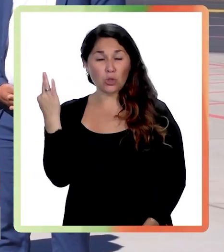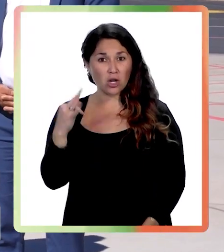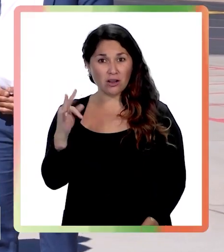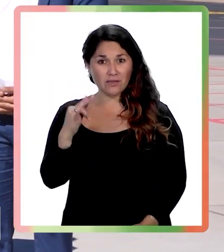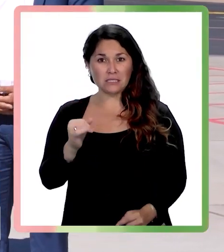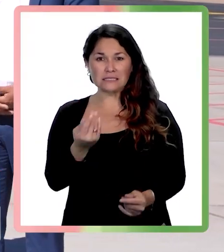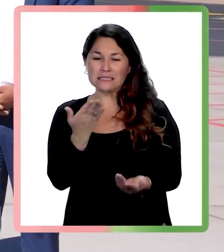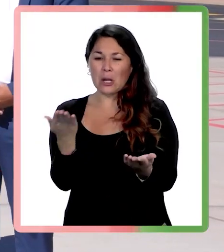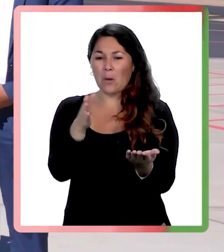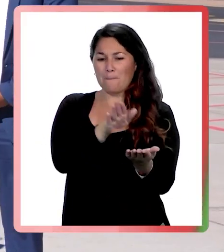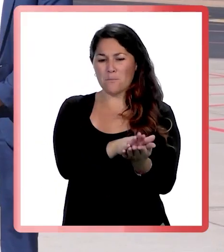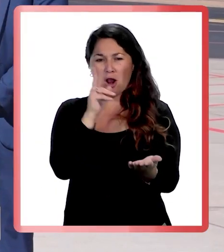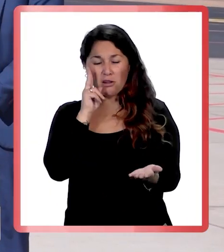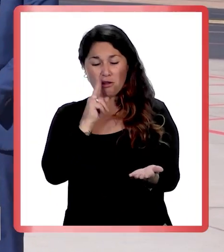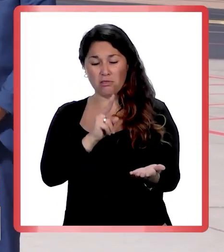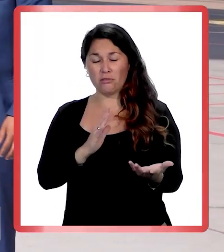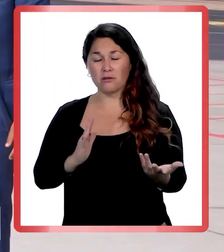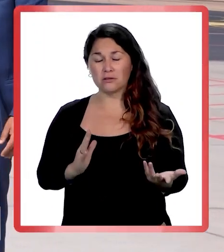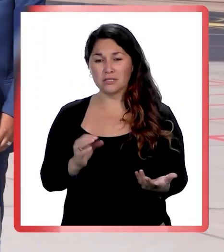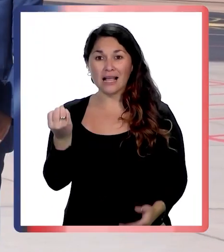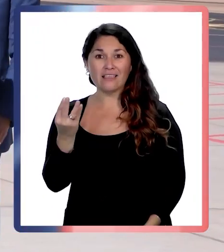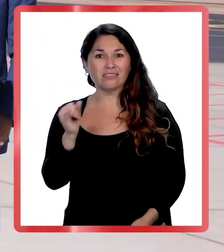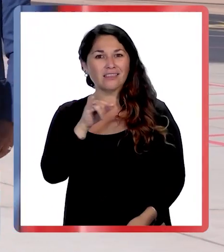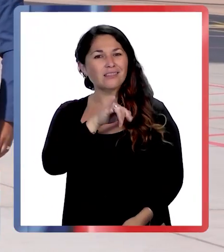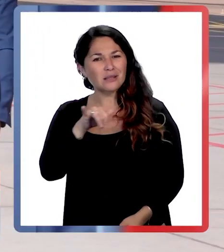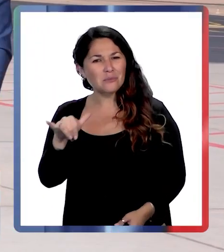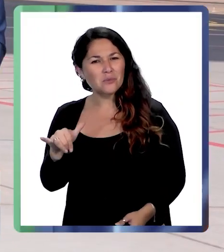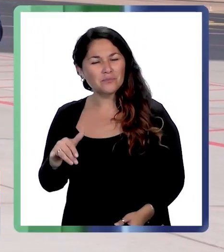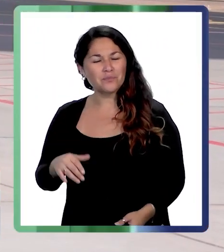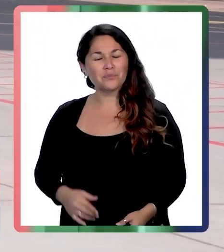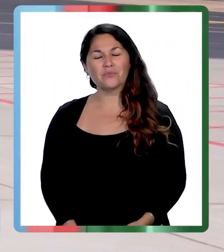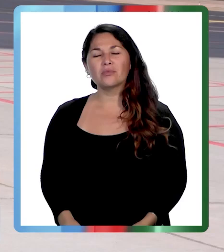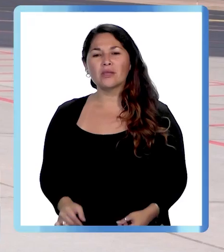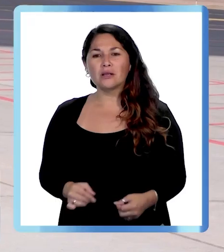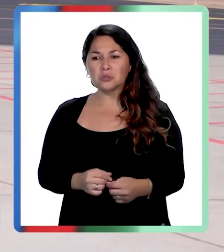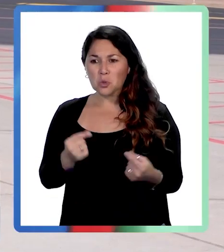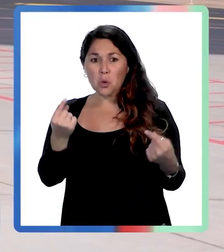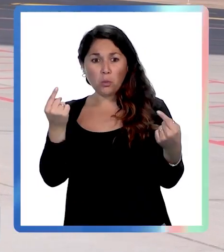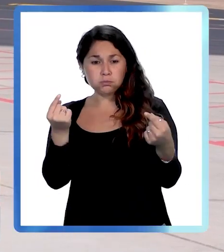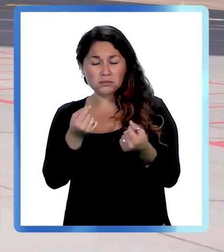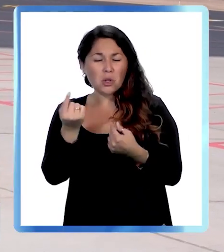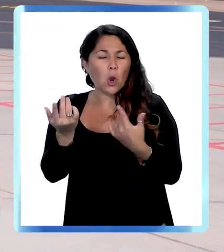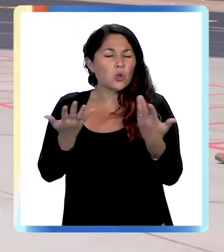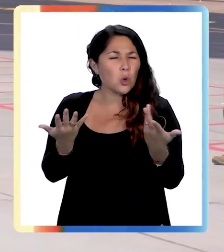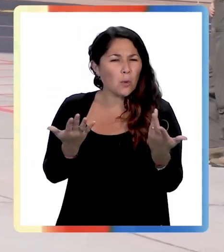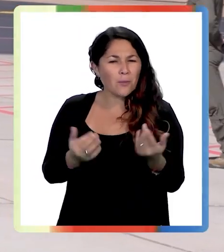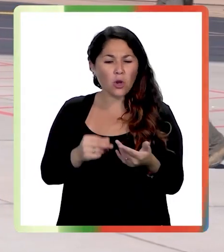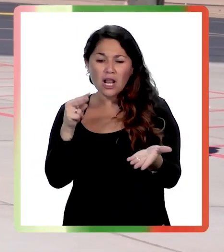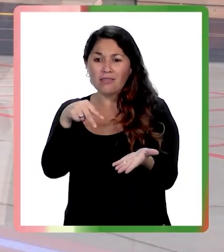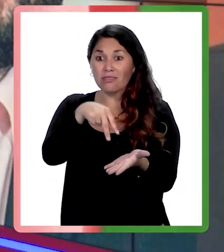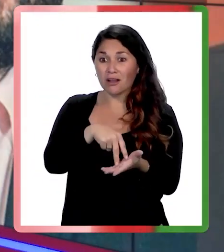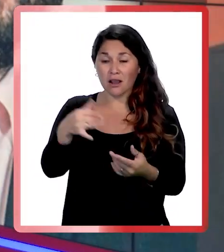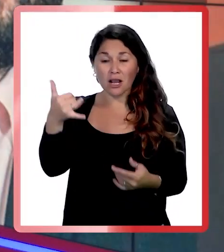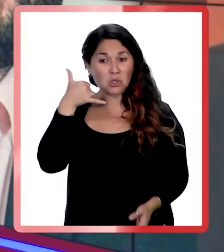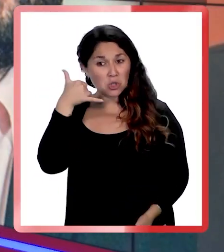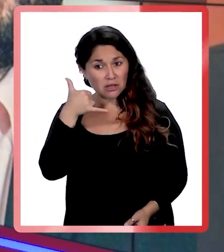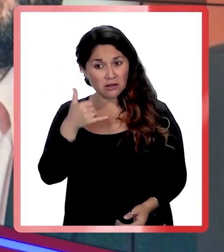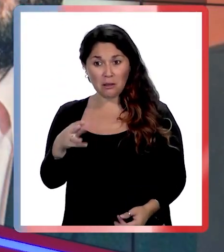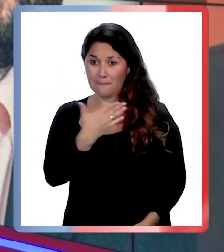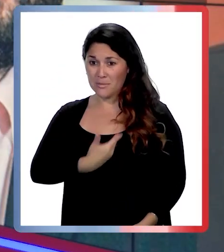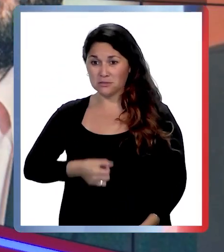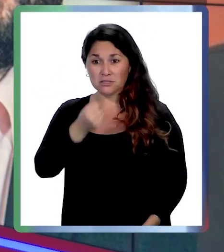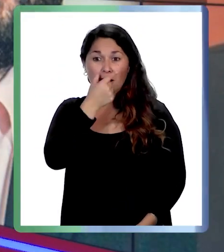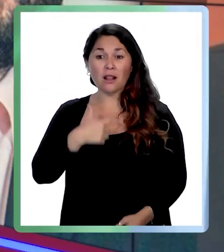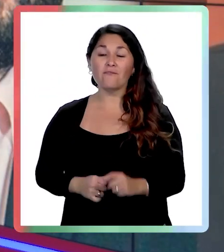hallado muerto 10 días después. Consultado si hablará directamente con Nicolás Maduro o vía telefónica, el presidente Boric